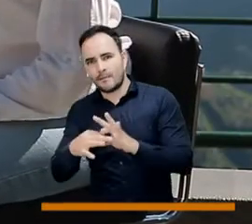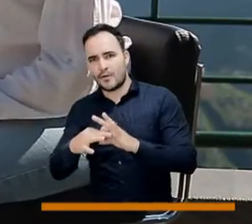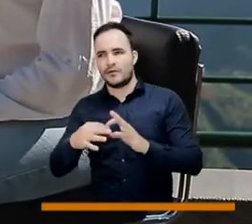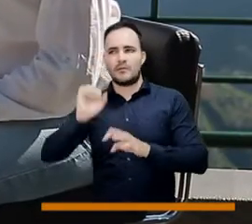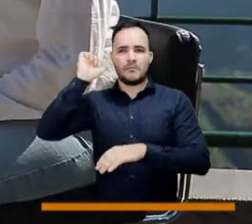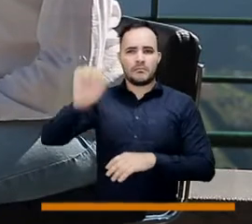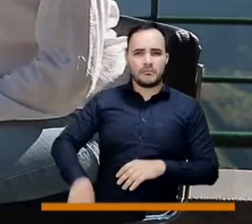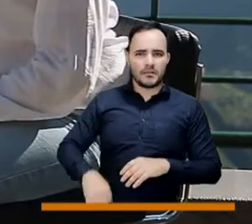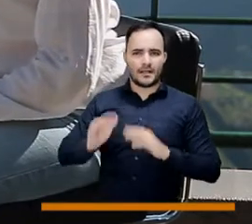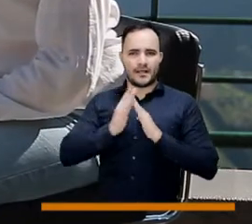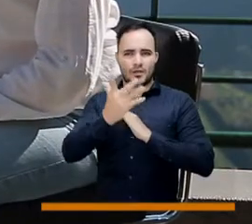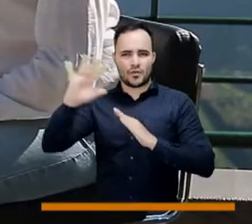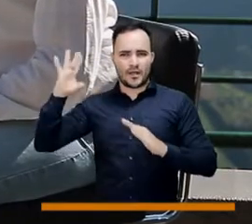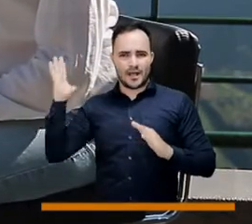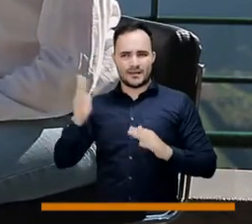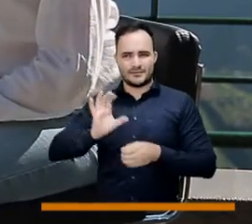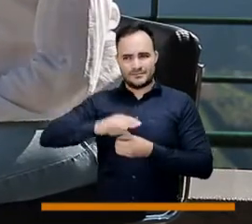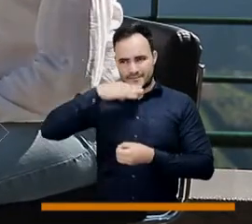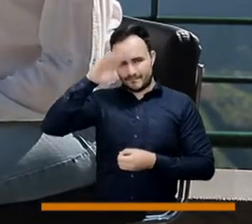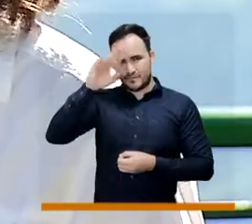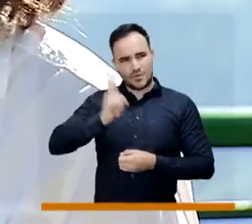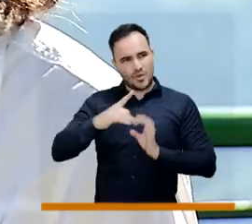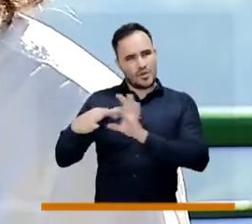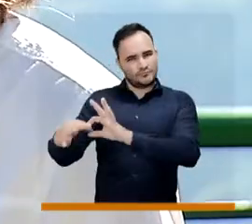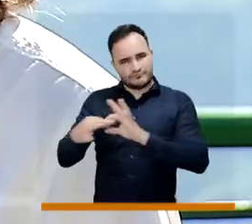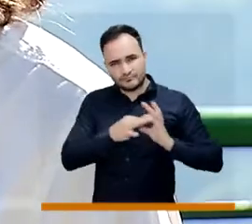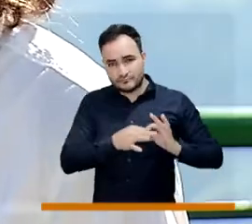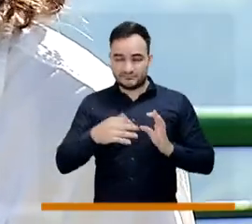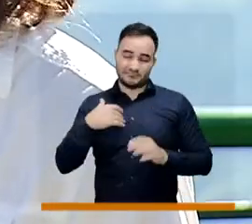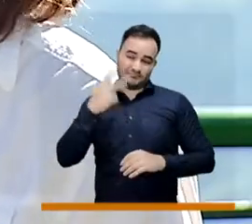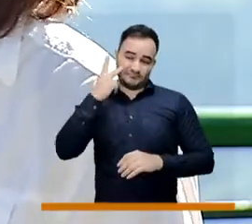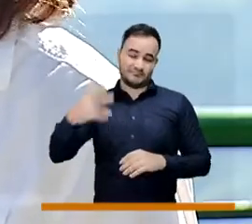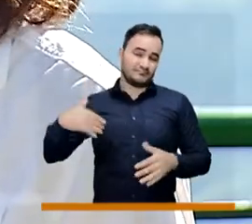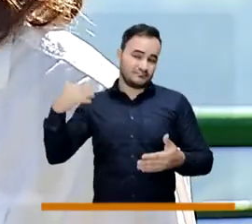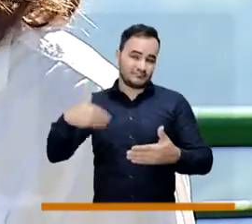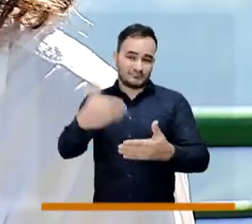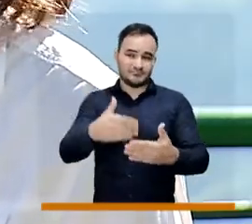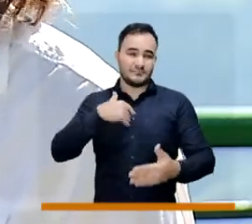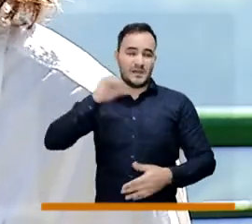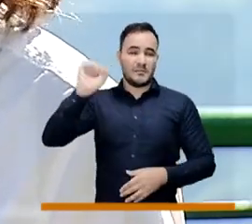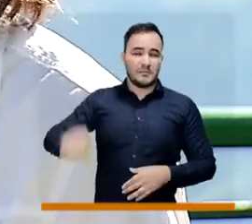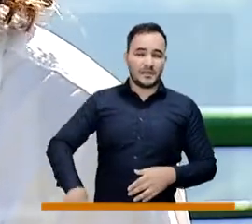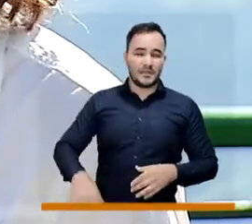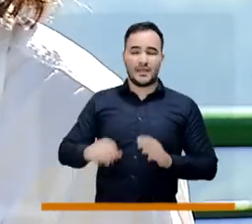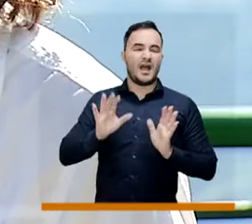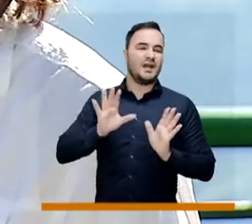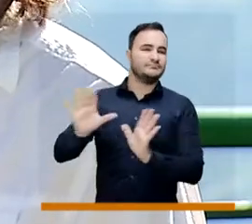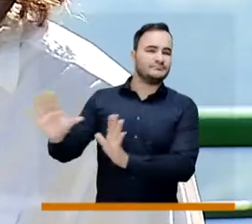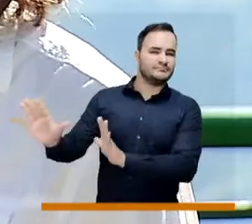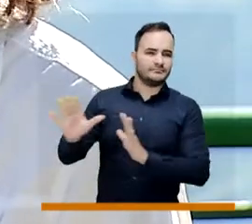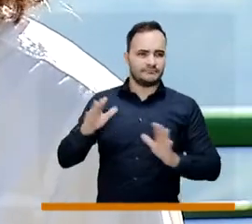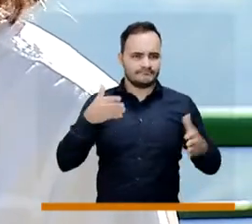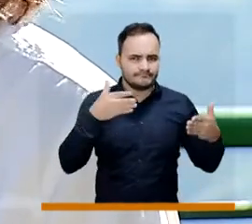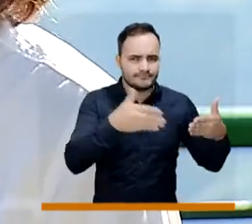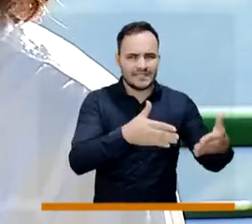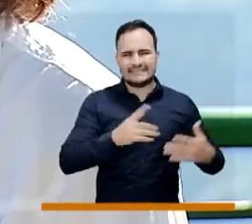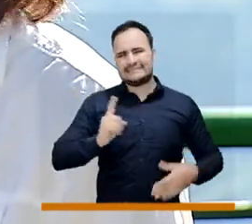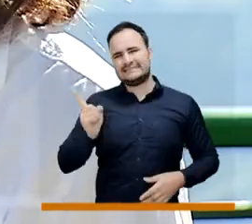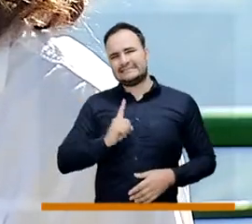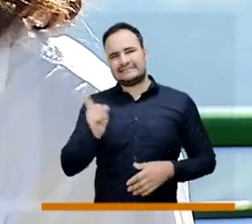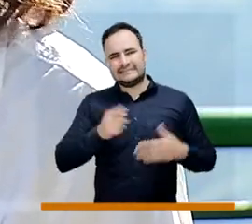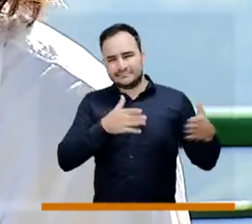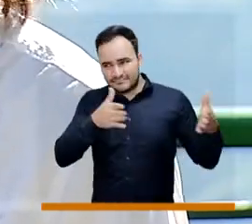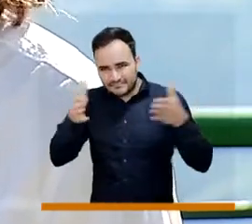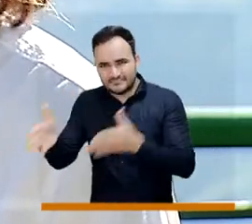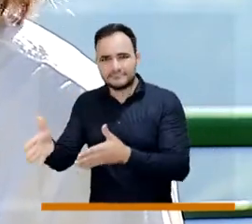una mirada a la ruralidad de Medellín, que ha sido un territorio muy olvidado, ha habido mucha dispersión institucional, entonces queremos que